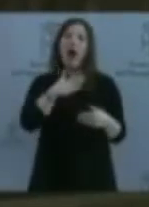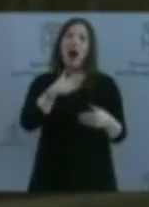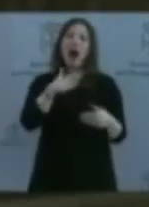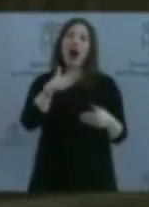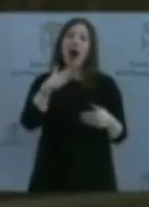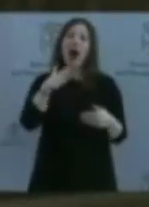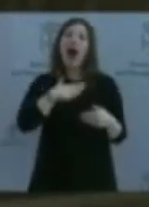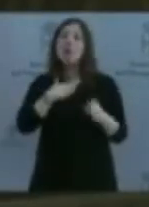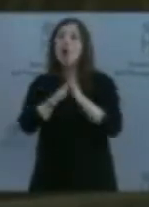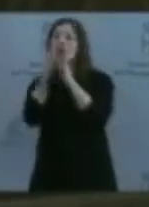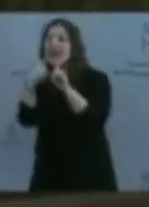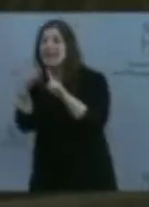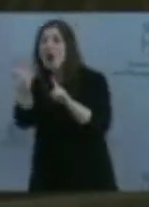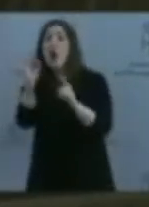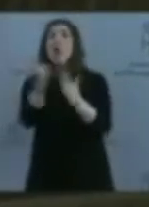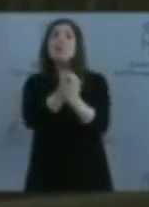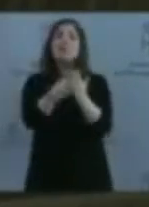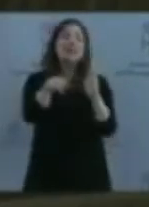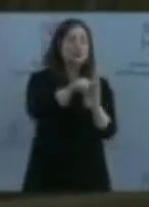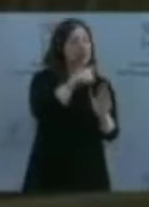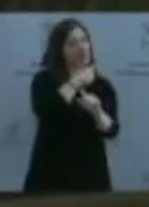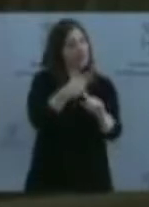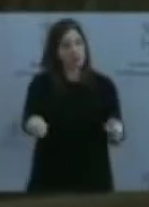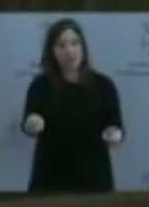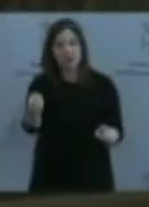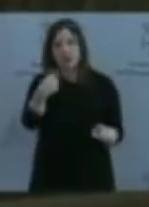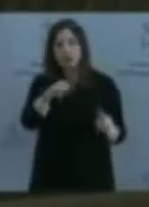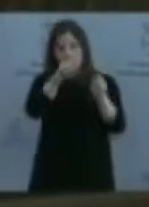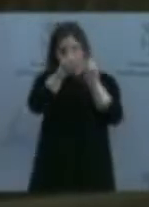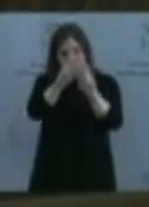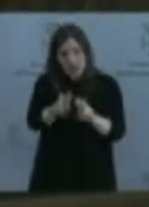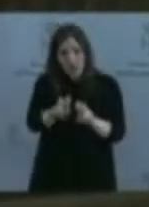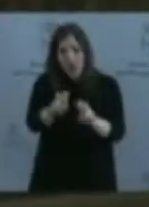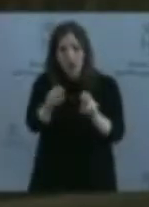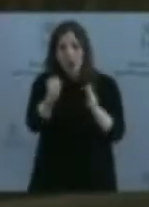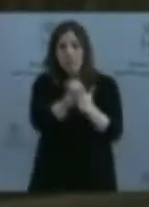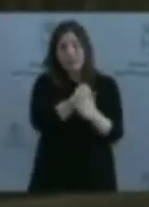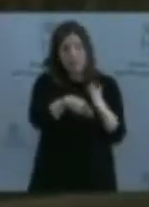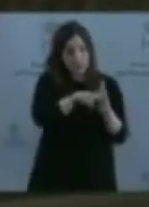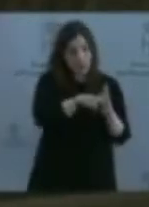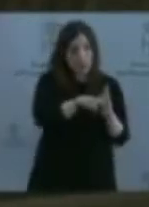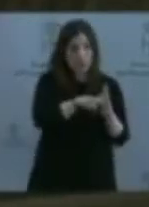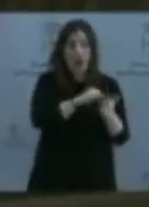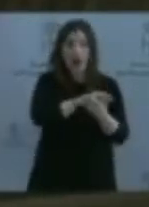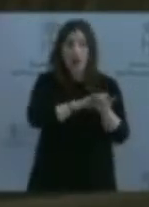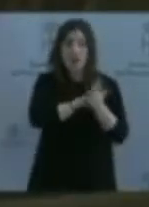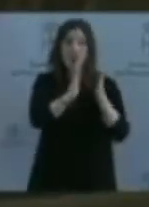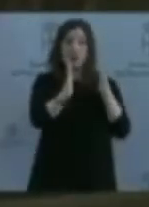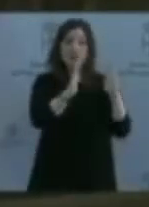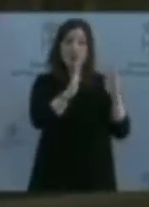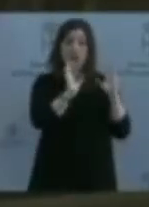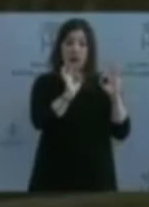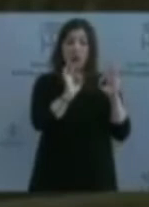Nosotros hicimos esa investigación sobre la inmatriculación que se refiere a ese periodo, a esa prerrogativa de la ley que dura unas décadas